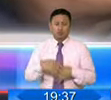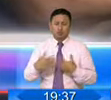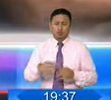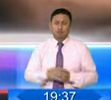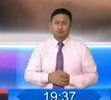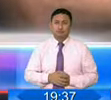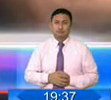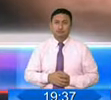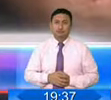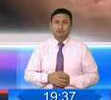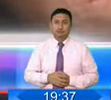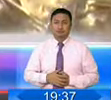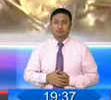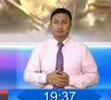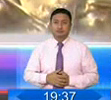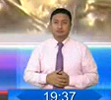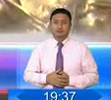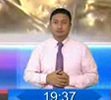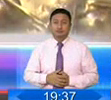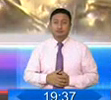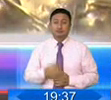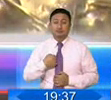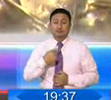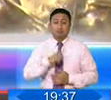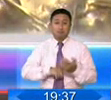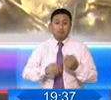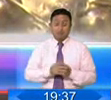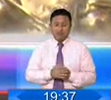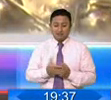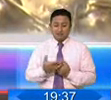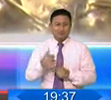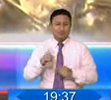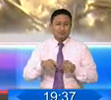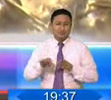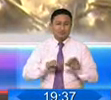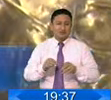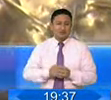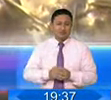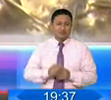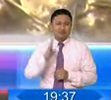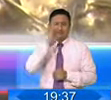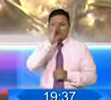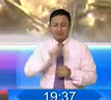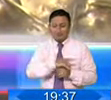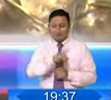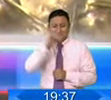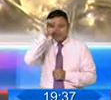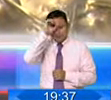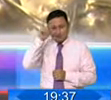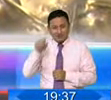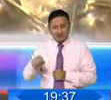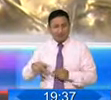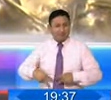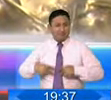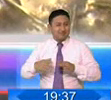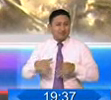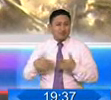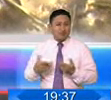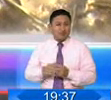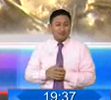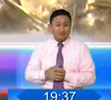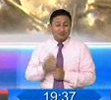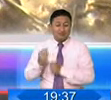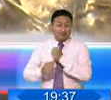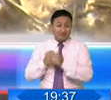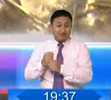No se puede decir cómo tuvo mi hija, porque nadie, absolutamente nadie sabe cómo pasó mi hija en